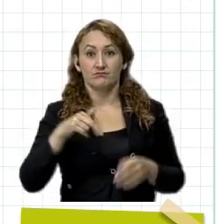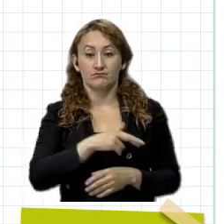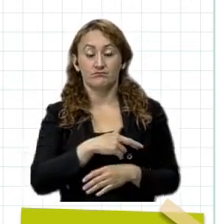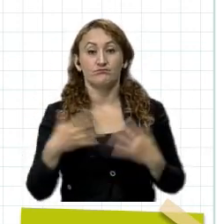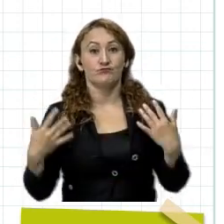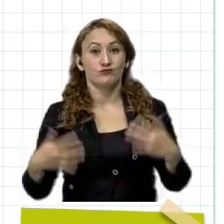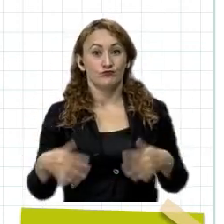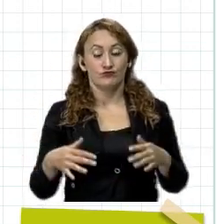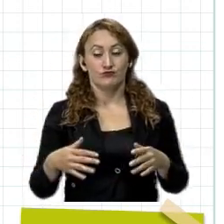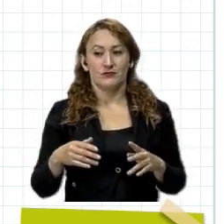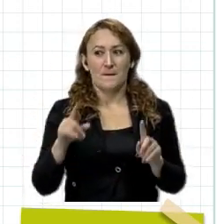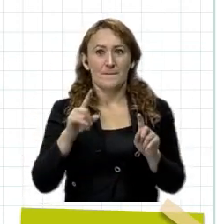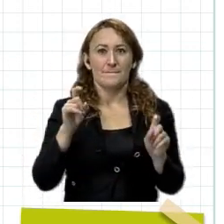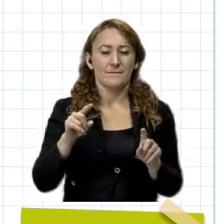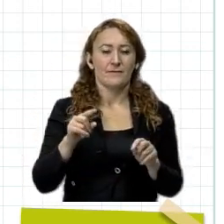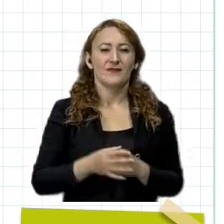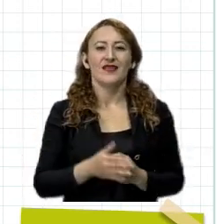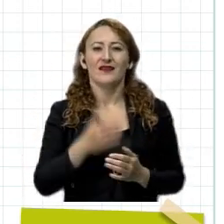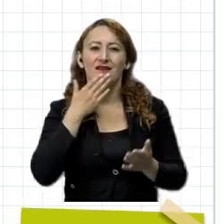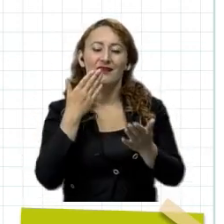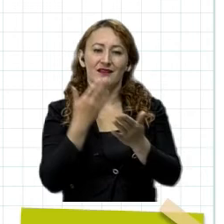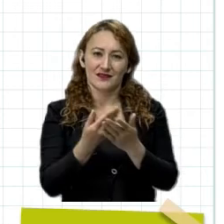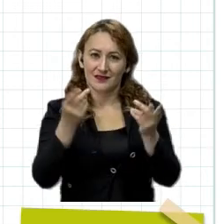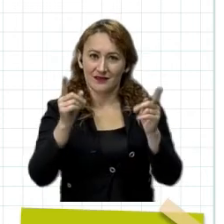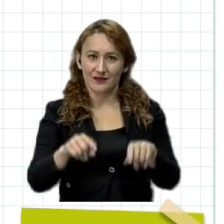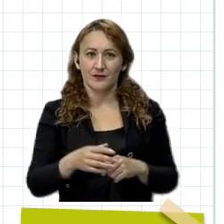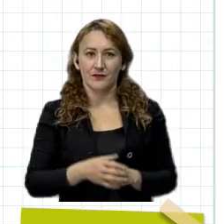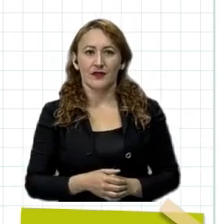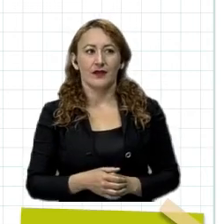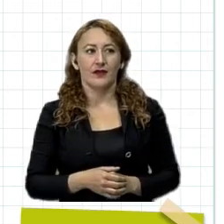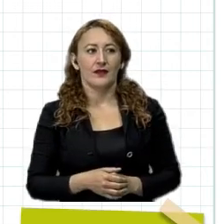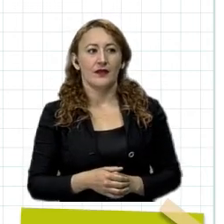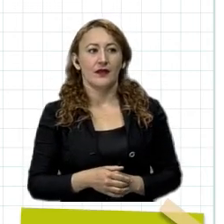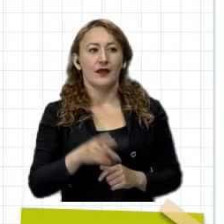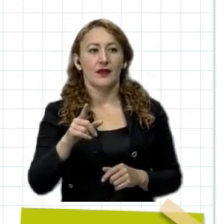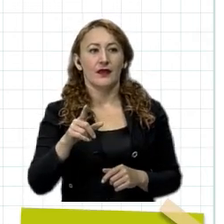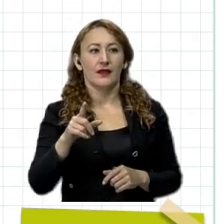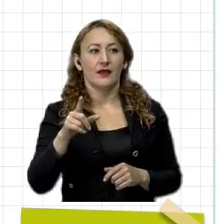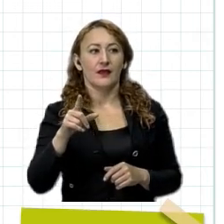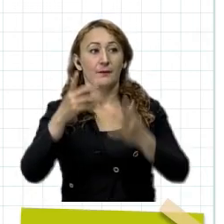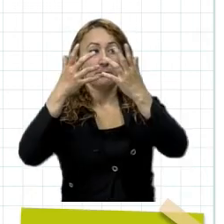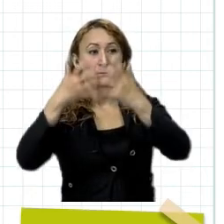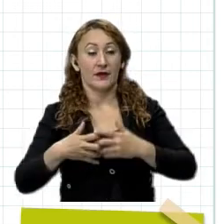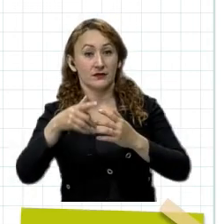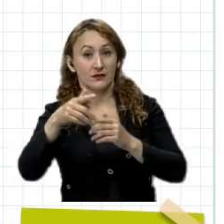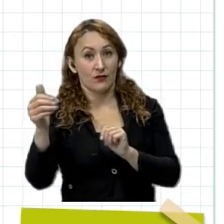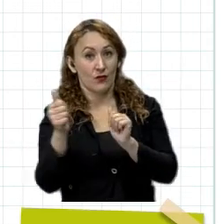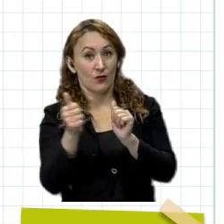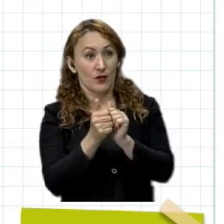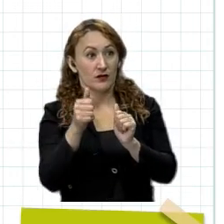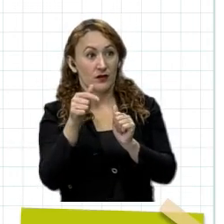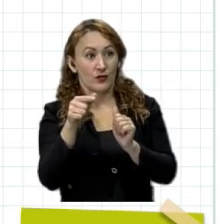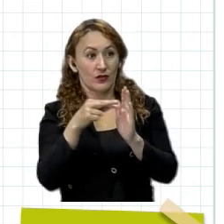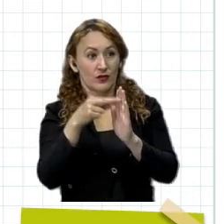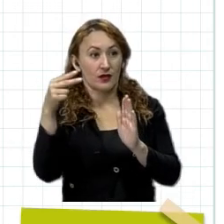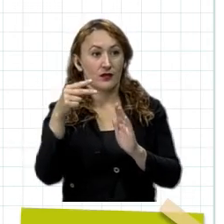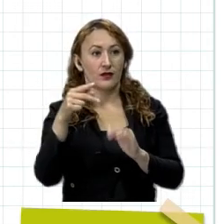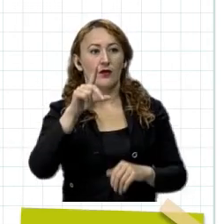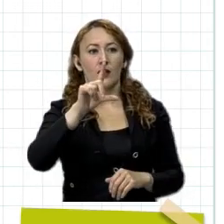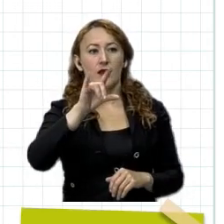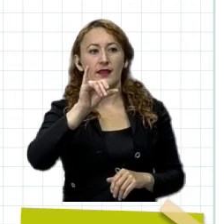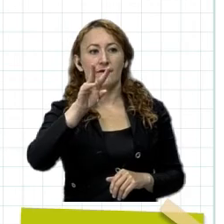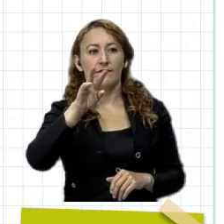son un misterio. Y agradecer también a LiveNX, la empresa que nos ha acompañado en la parte técnica de